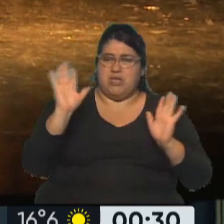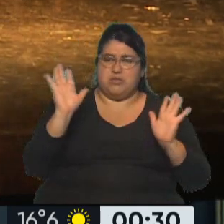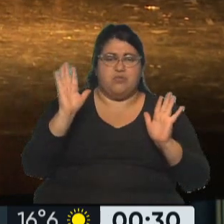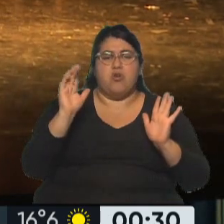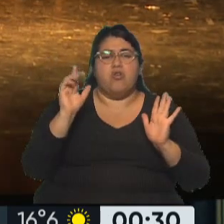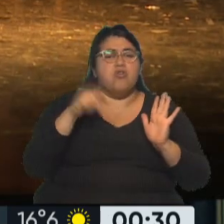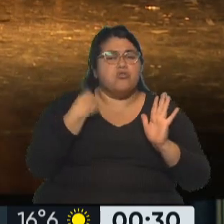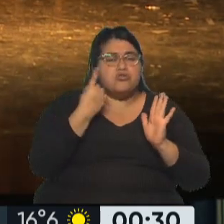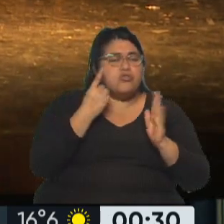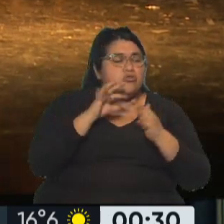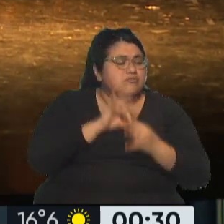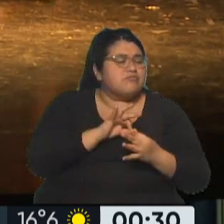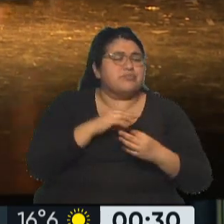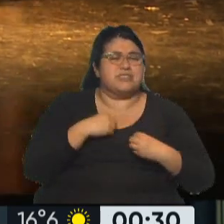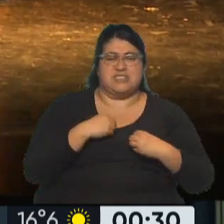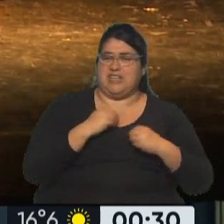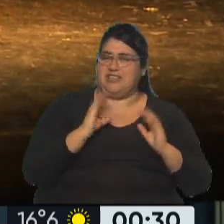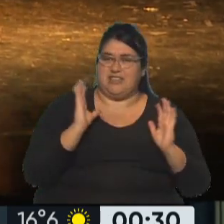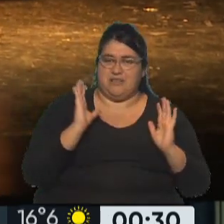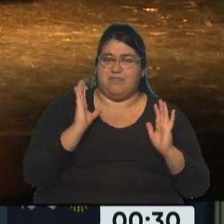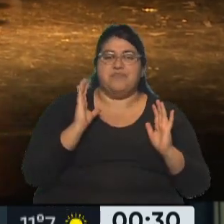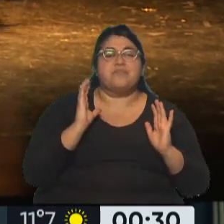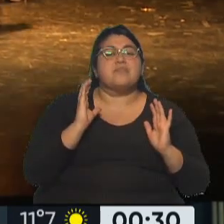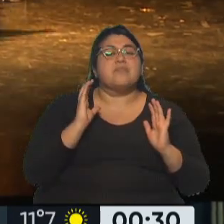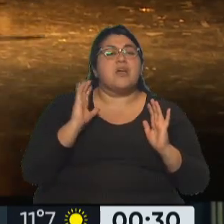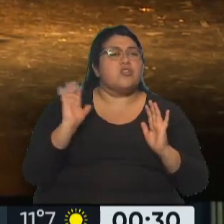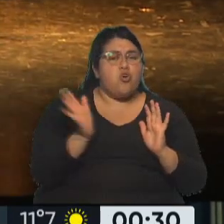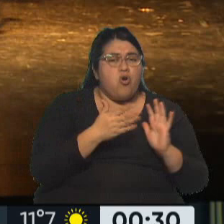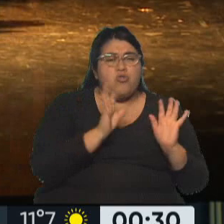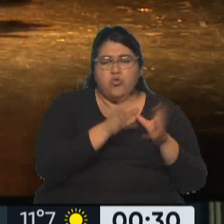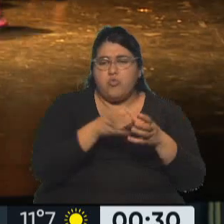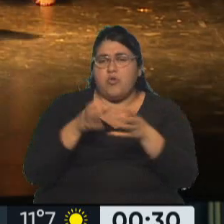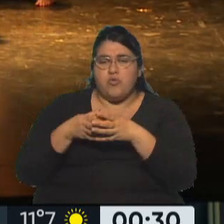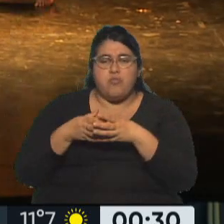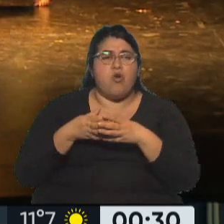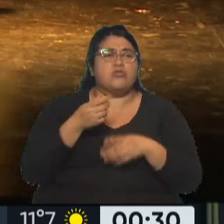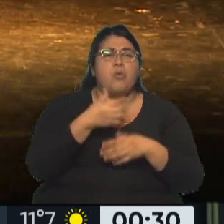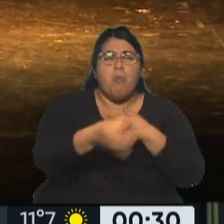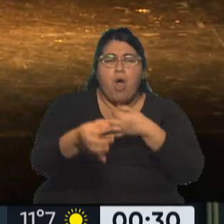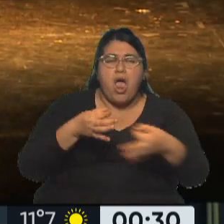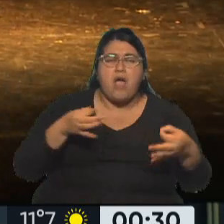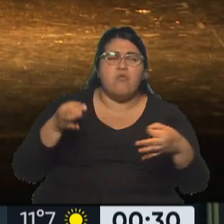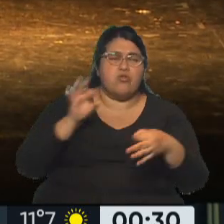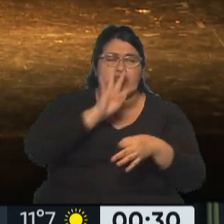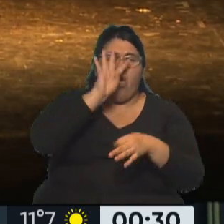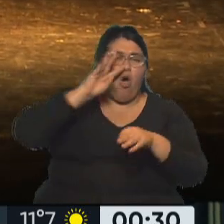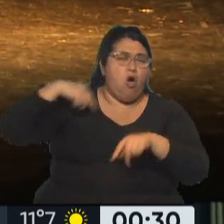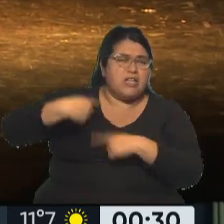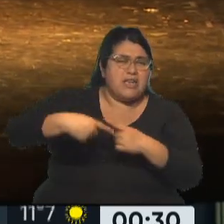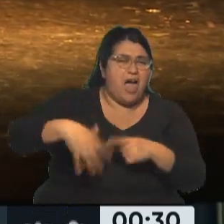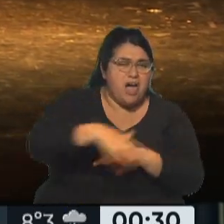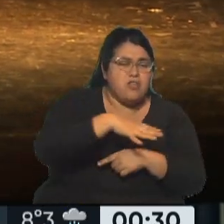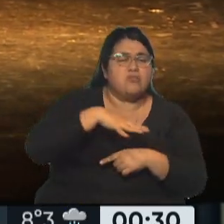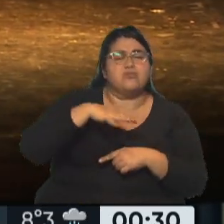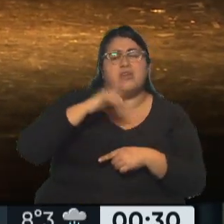es esto. Y Sad va a tratar de representar con todos los cuadros todos aquellos pueblos originarios,